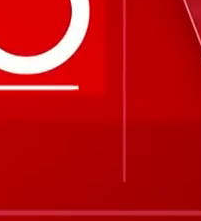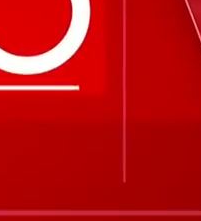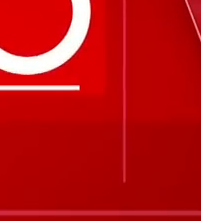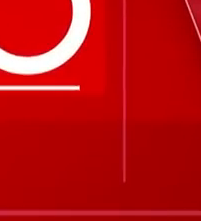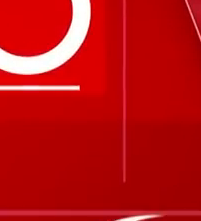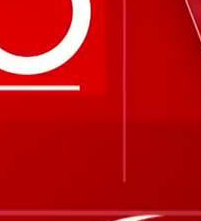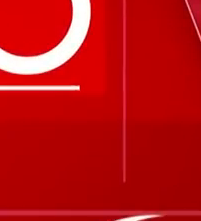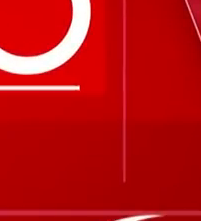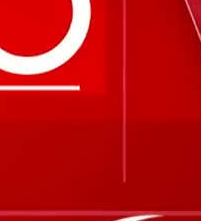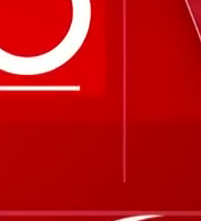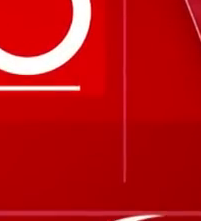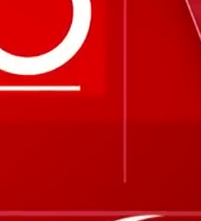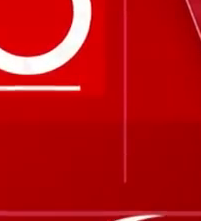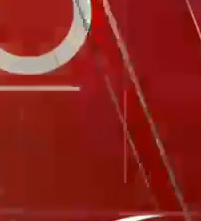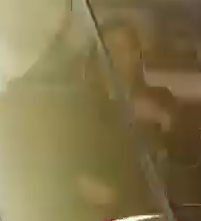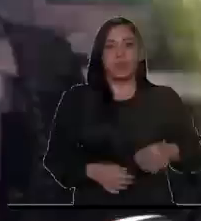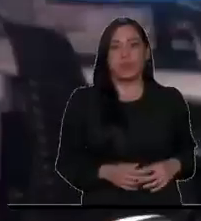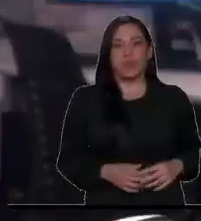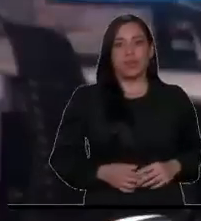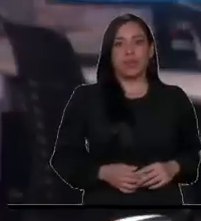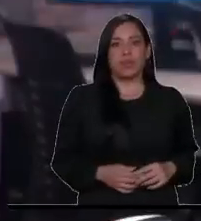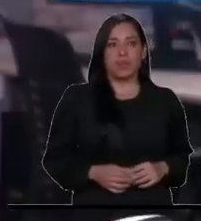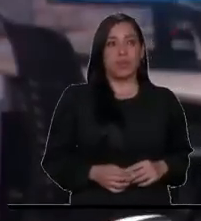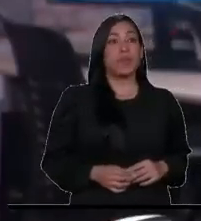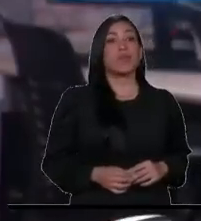Lo último en Noticias Caracol.